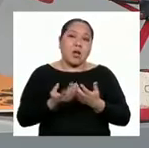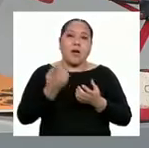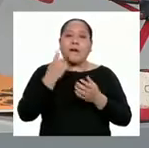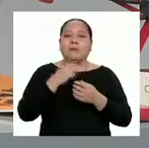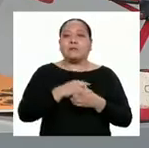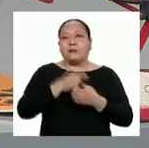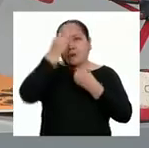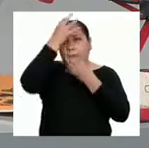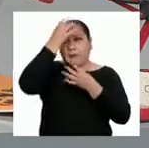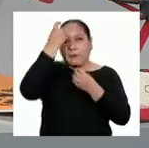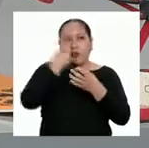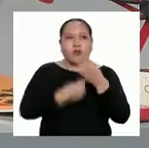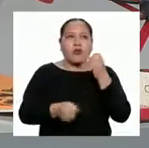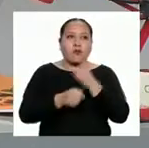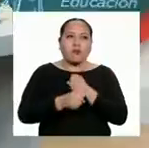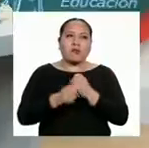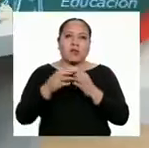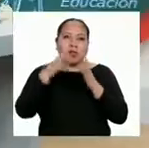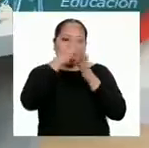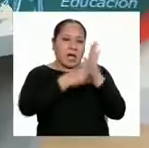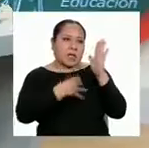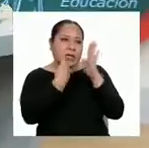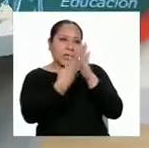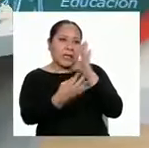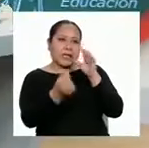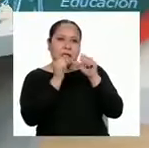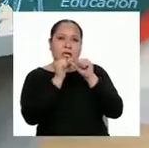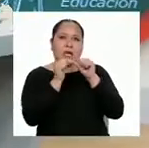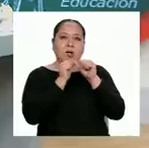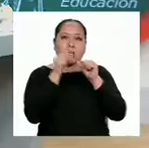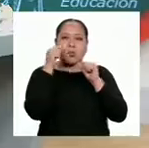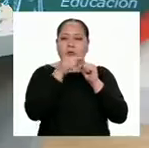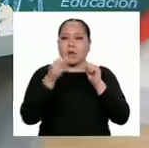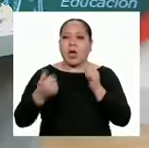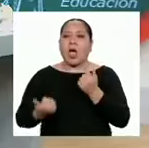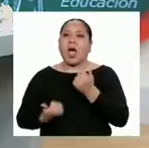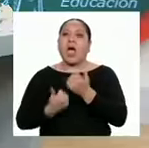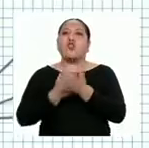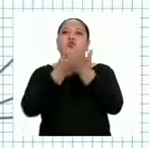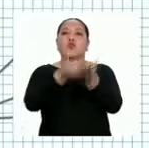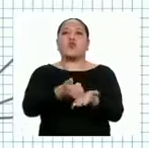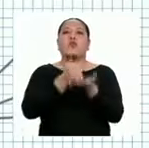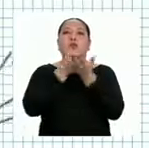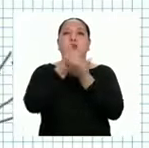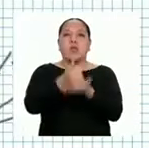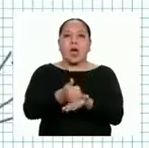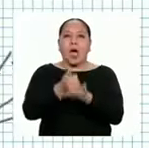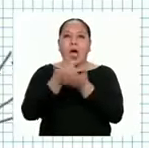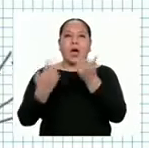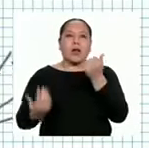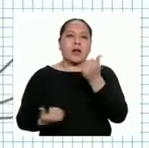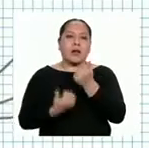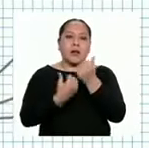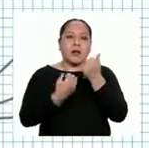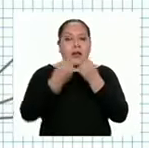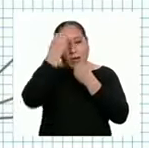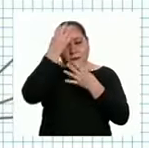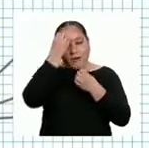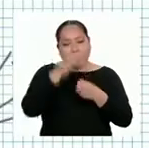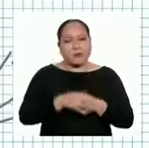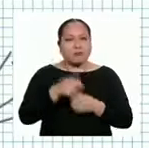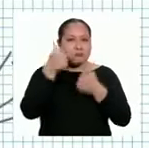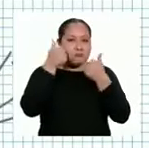confiable porque tiene estadísticas y cifras que pueden complementar la información. Muy buena